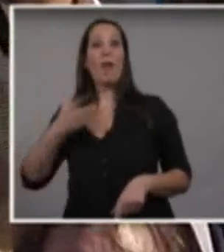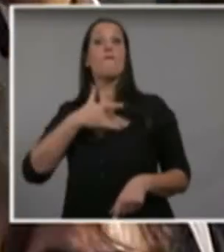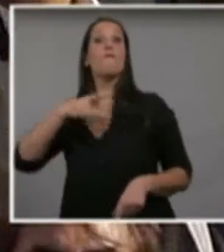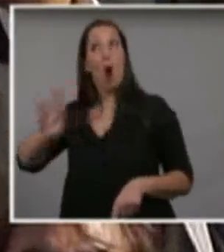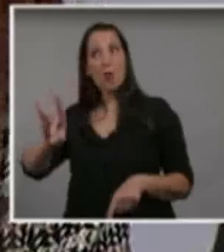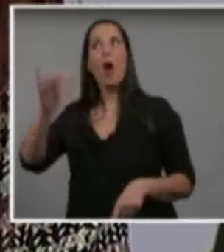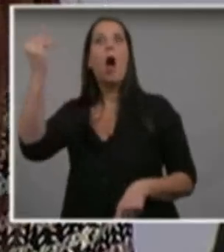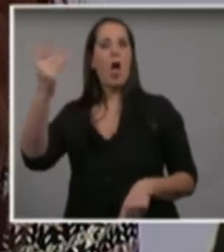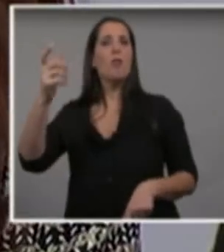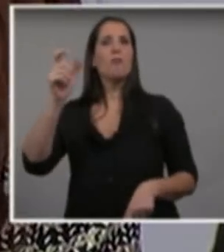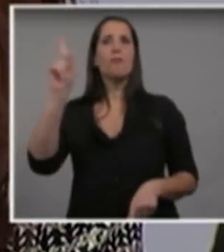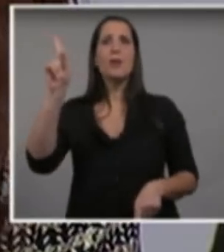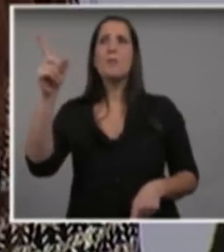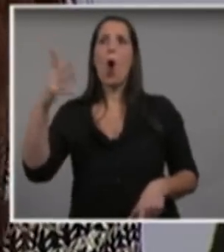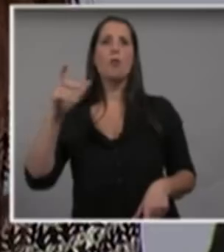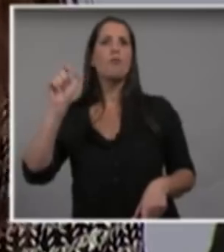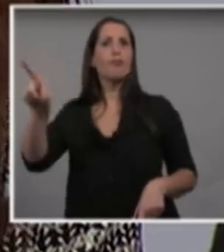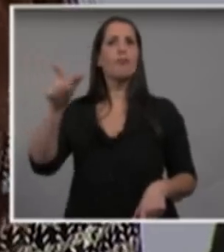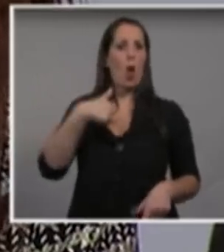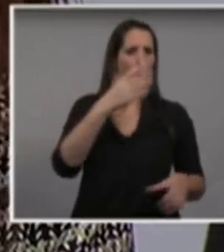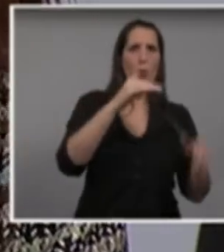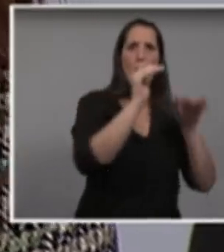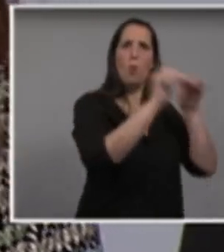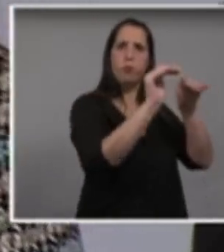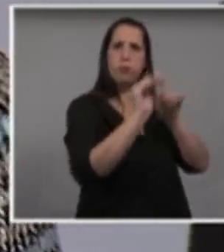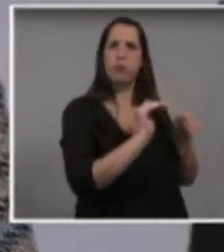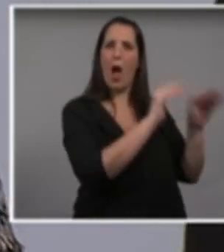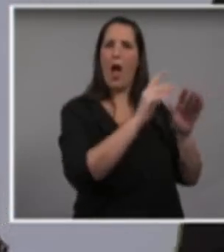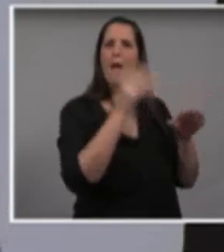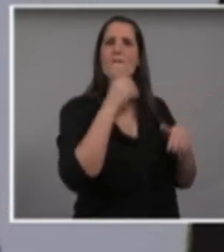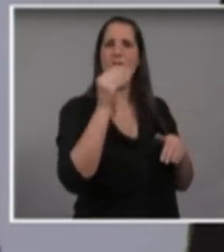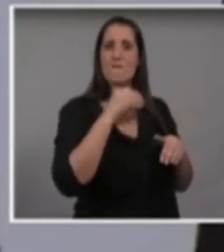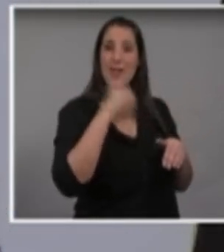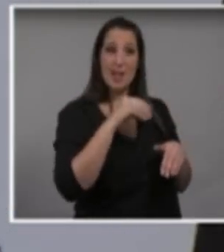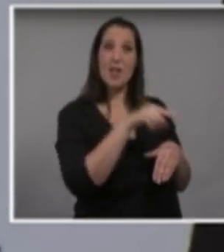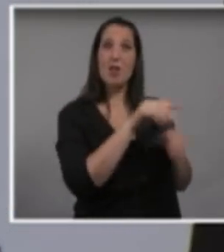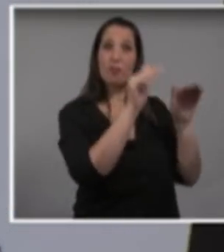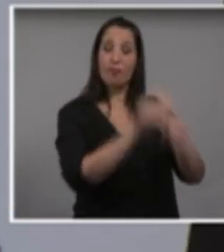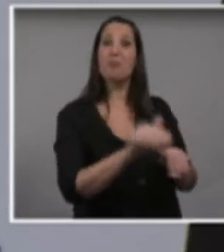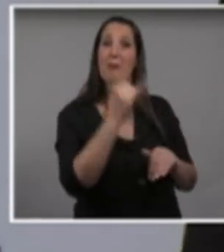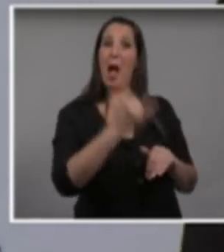bodega aquí en Mendoza. Tienen que estar muy orgullosos.